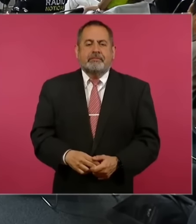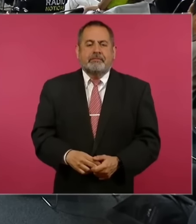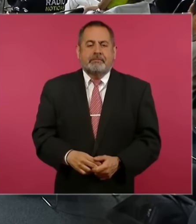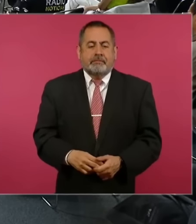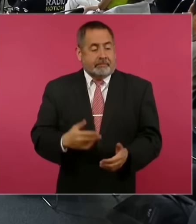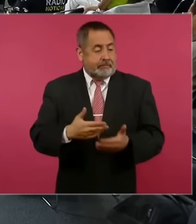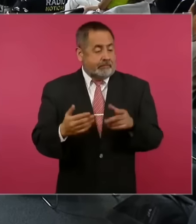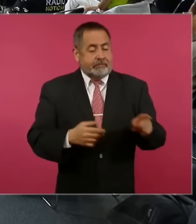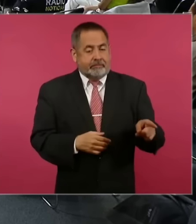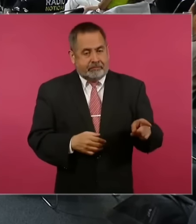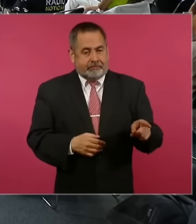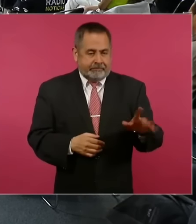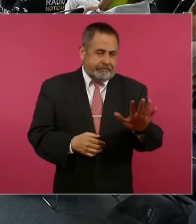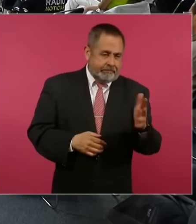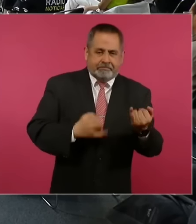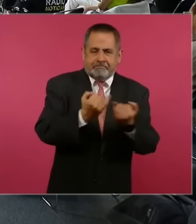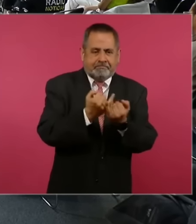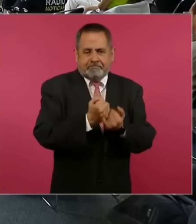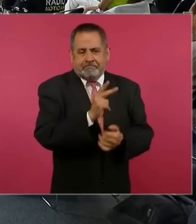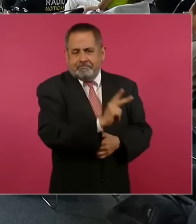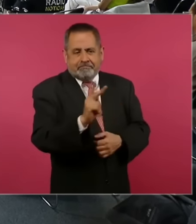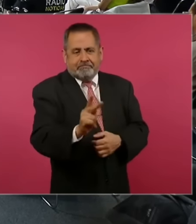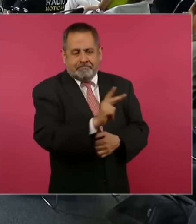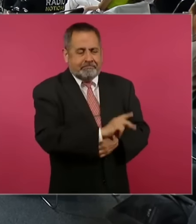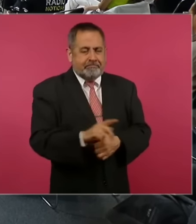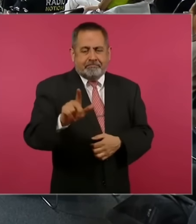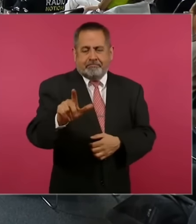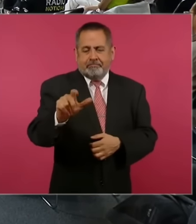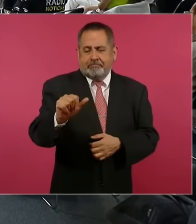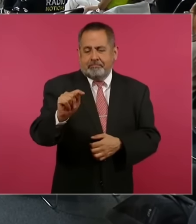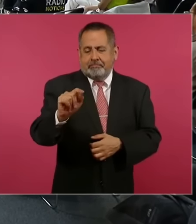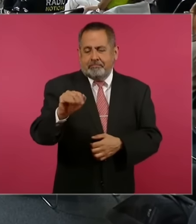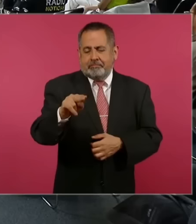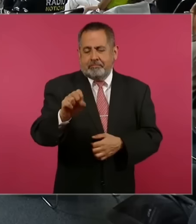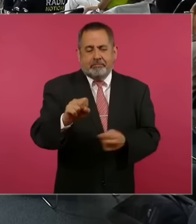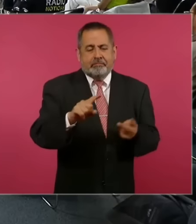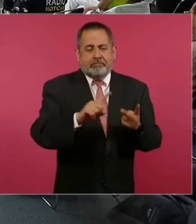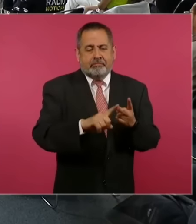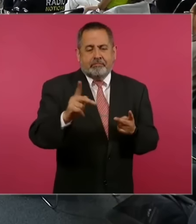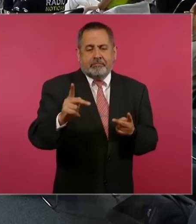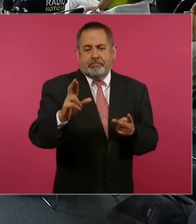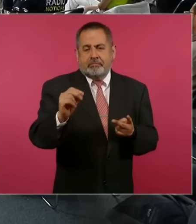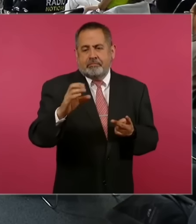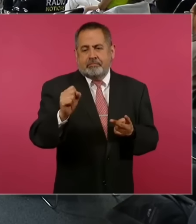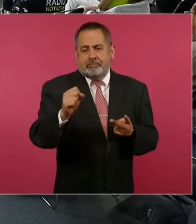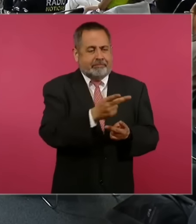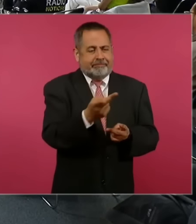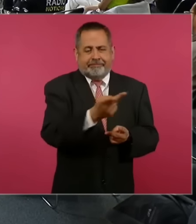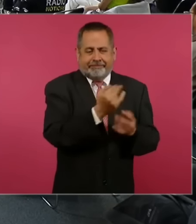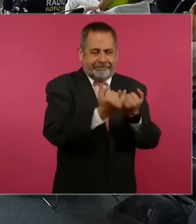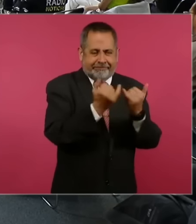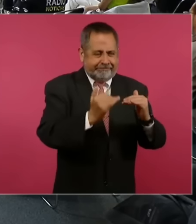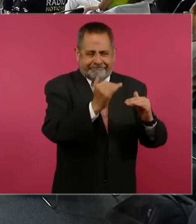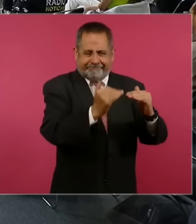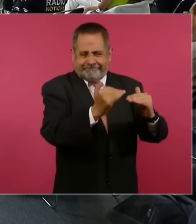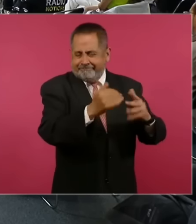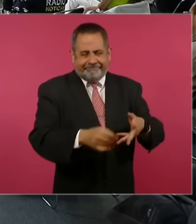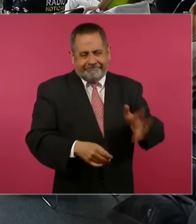Ahora sí, ahí se van. Es Latinos de Proceso. Sí, pues por